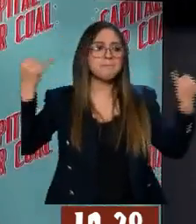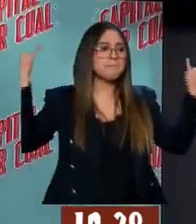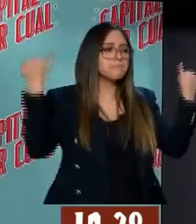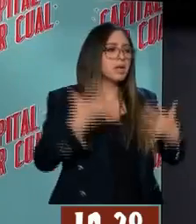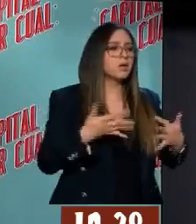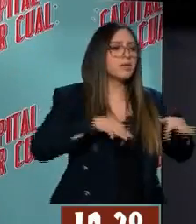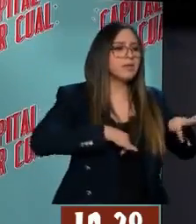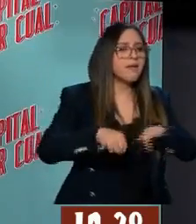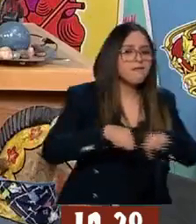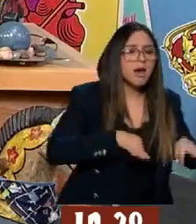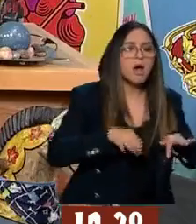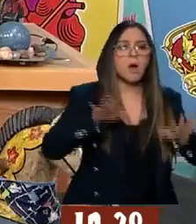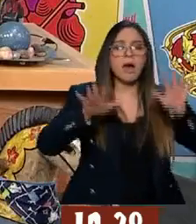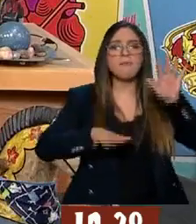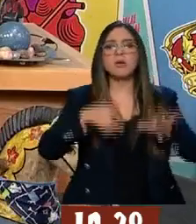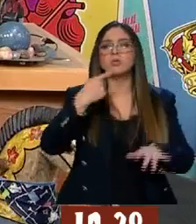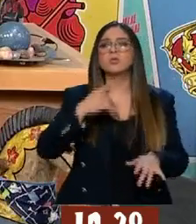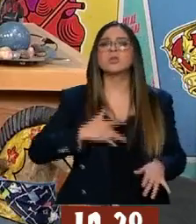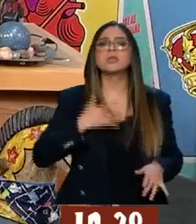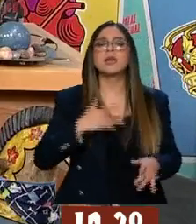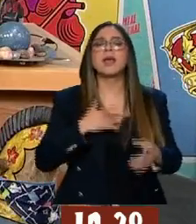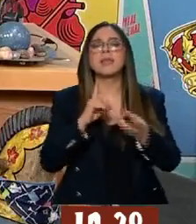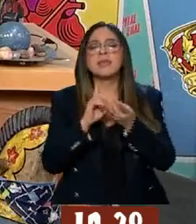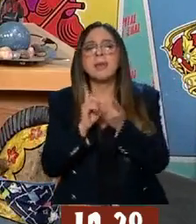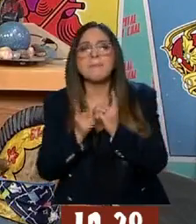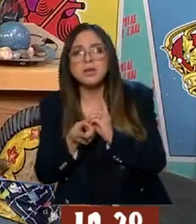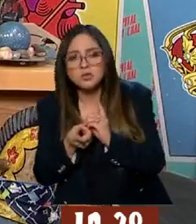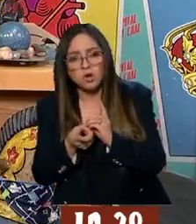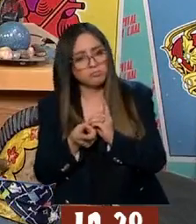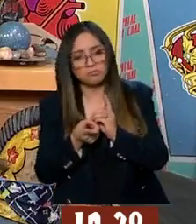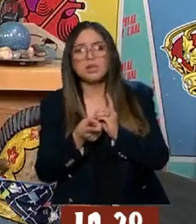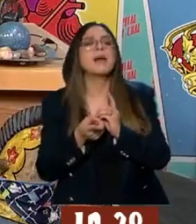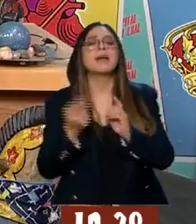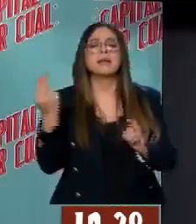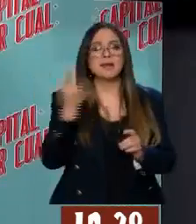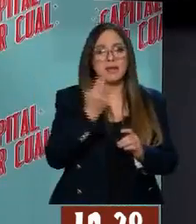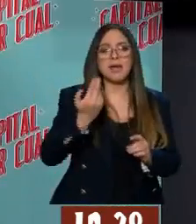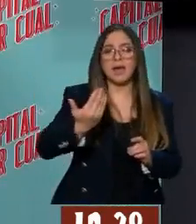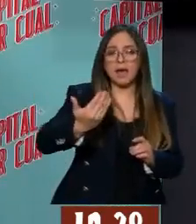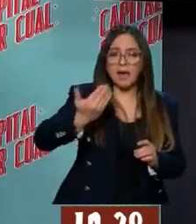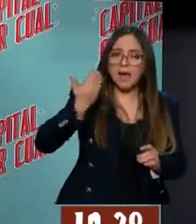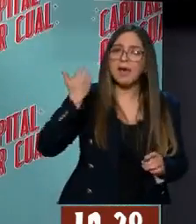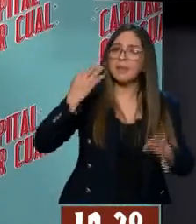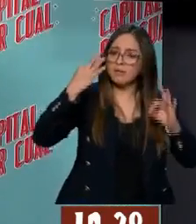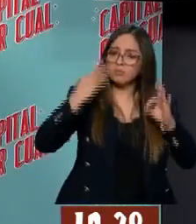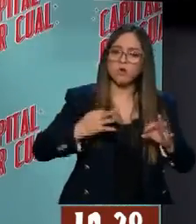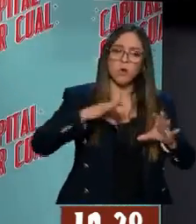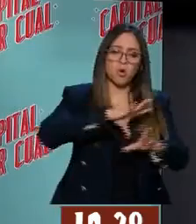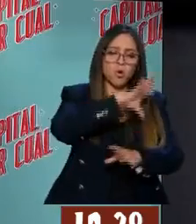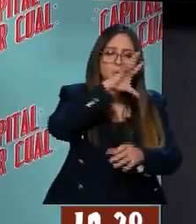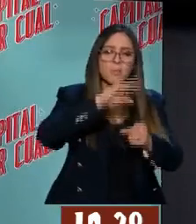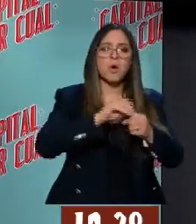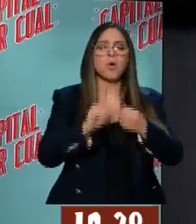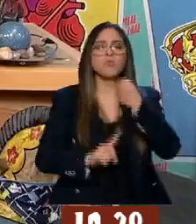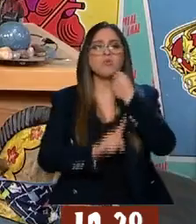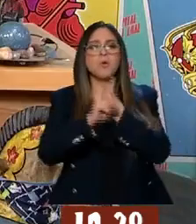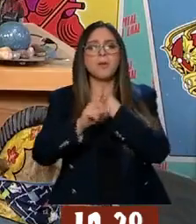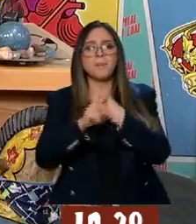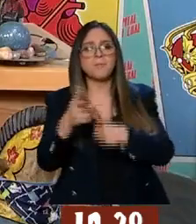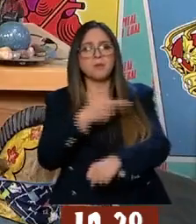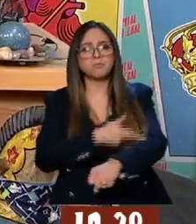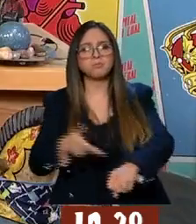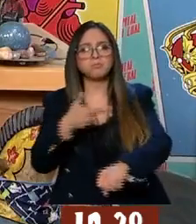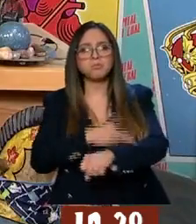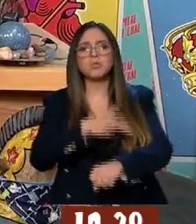de depresión y demás, ¿no? O sea, se tiene que entrar a resolver de forma integral todo el problema. ¿Qué tan importante es